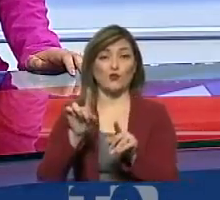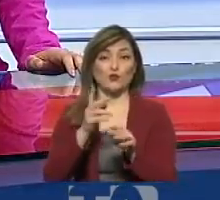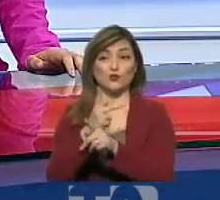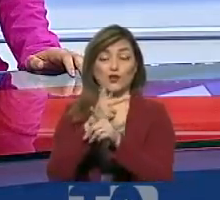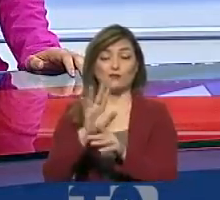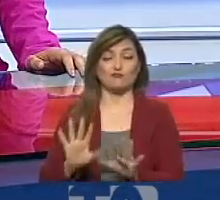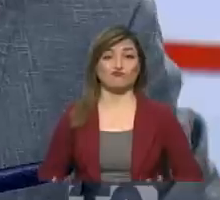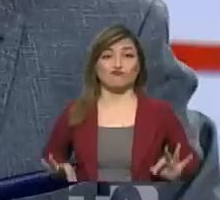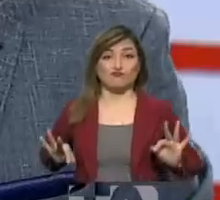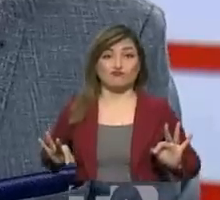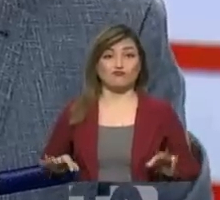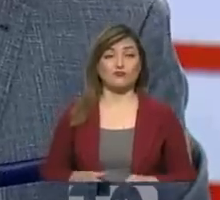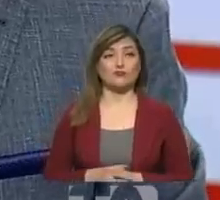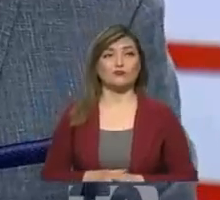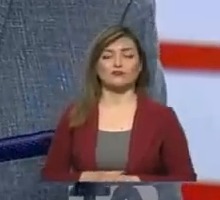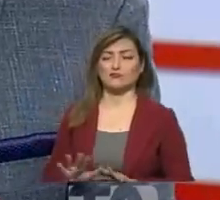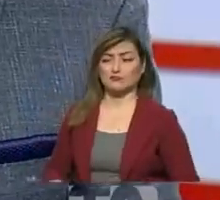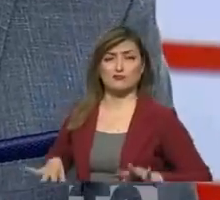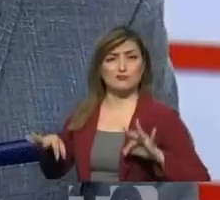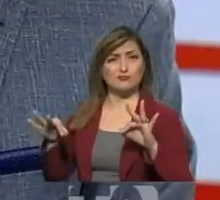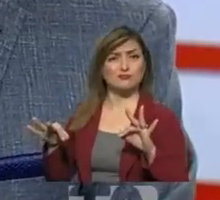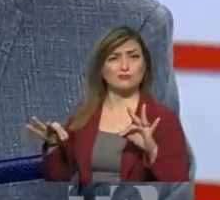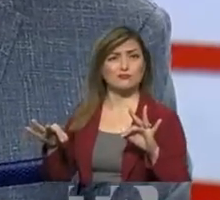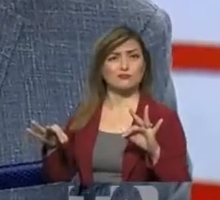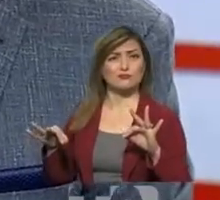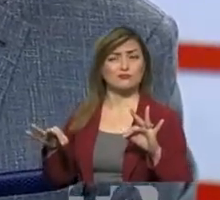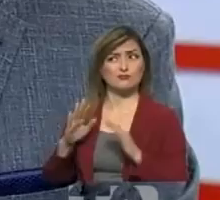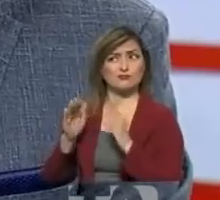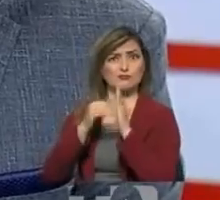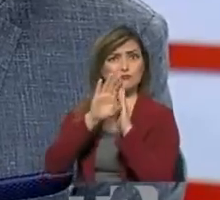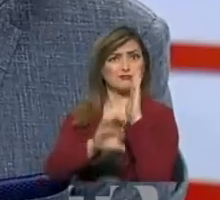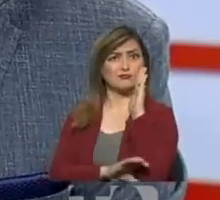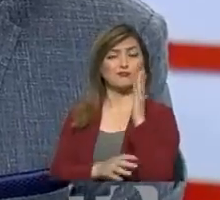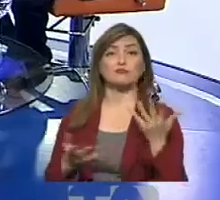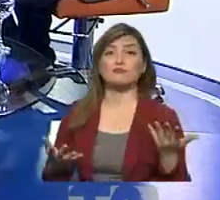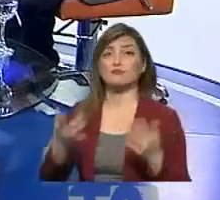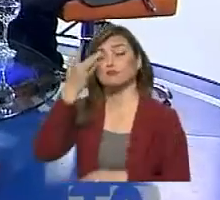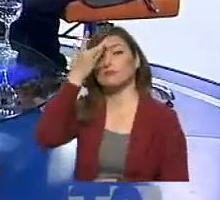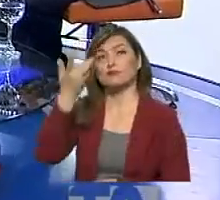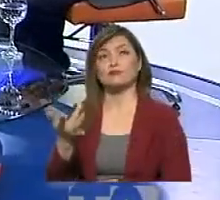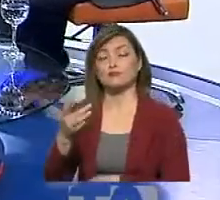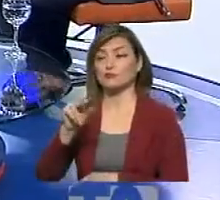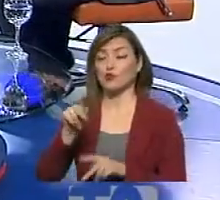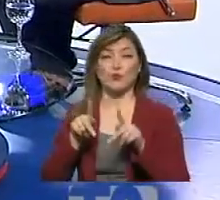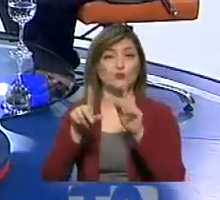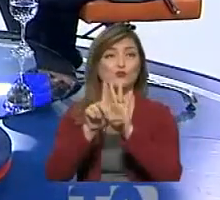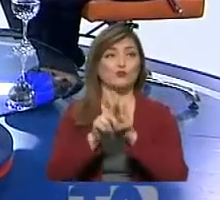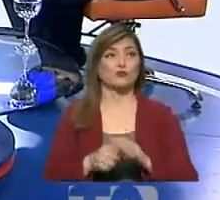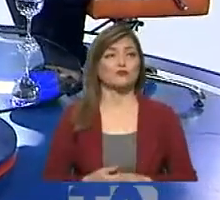ediles. Las abstenciones pueden poner algún tipo de sombra constitucional. ¿Por qué pregunto esto? Porque no está permitido en la